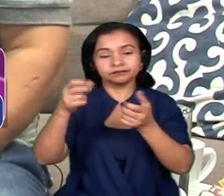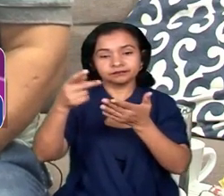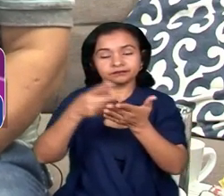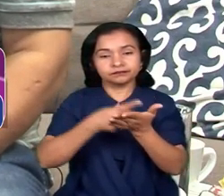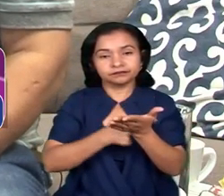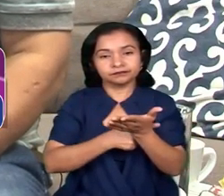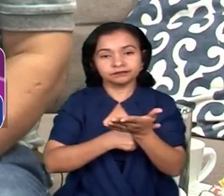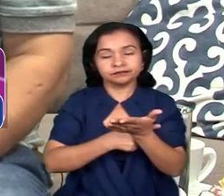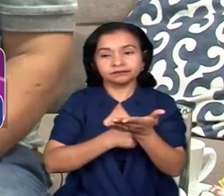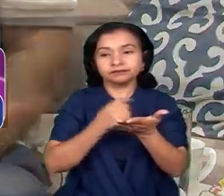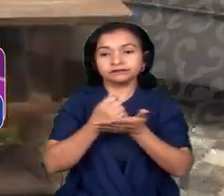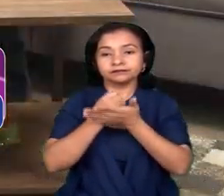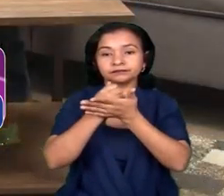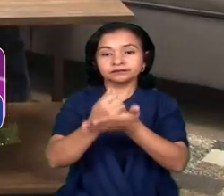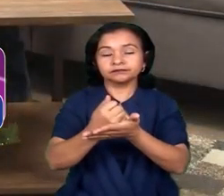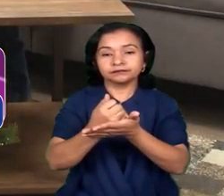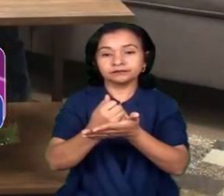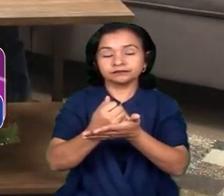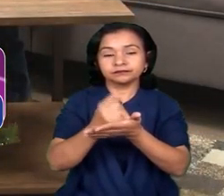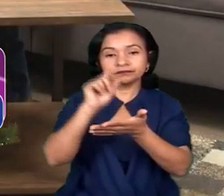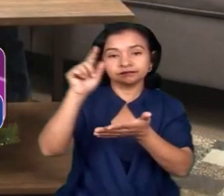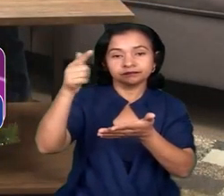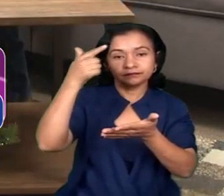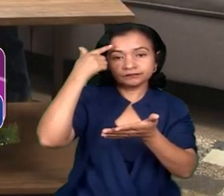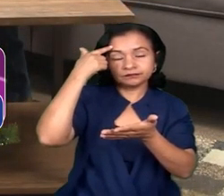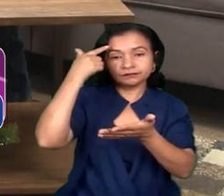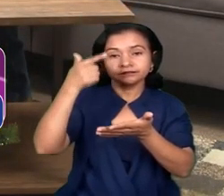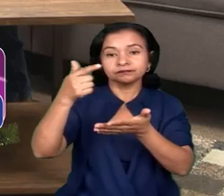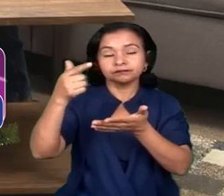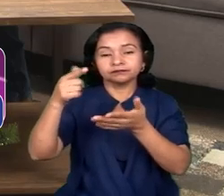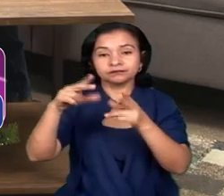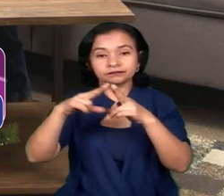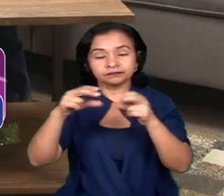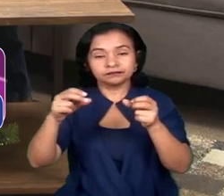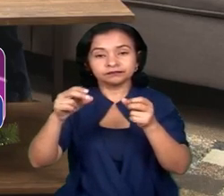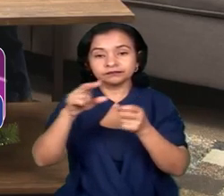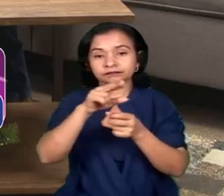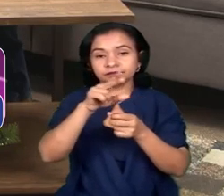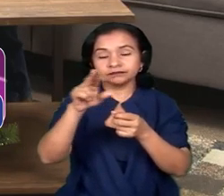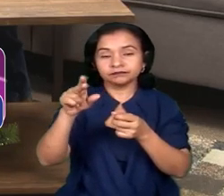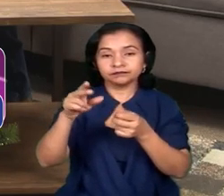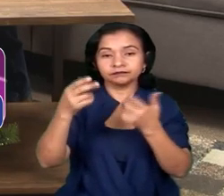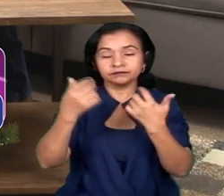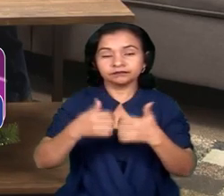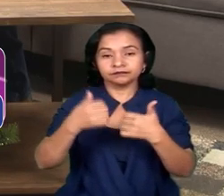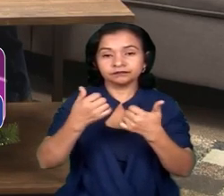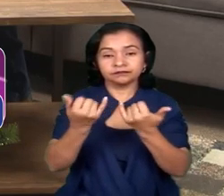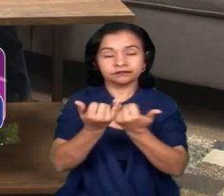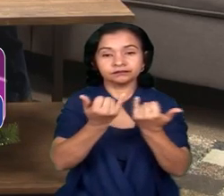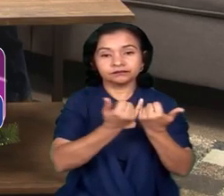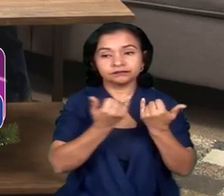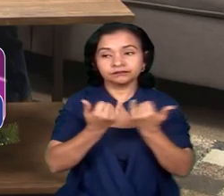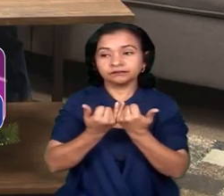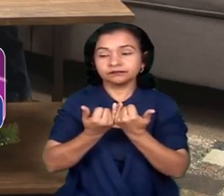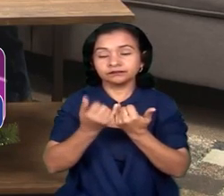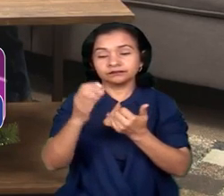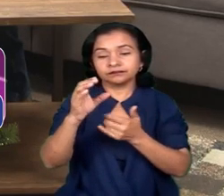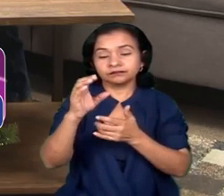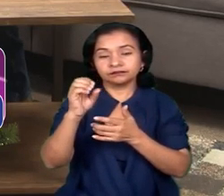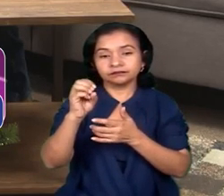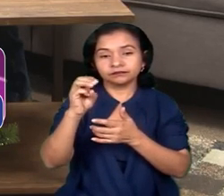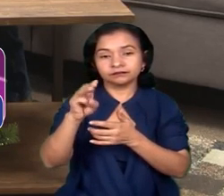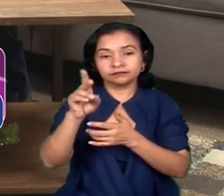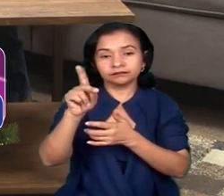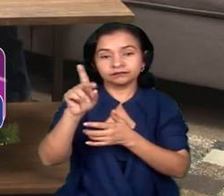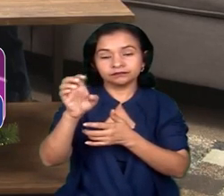proyectos que puedan beneficiar tanto al gobierno, tanto al país, tanto a los mismos empresarios pequeños de las comipymes, como a